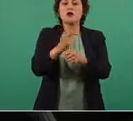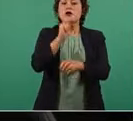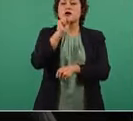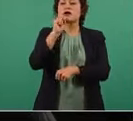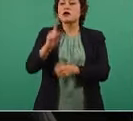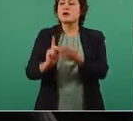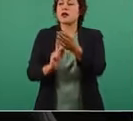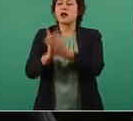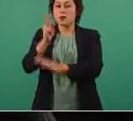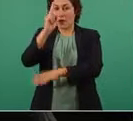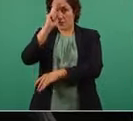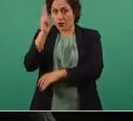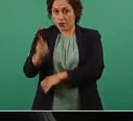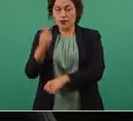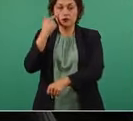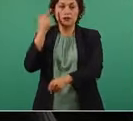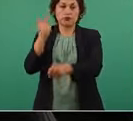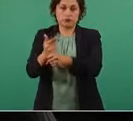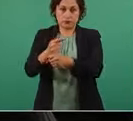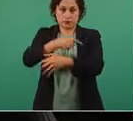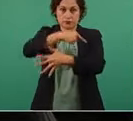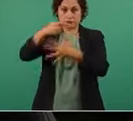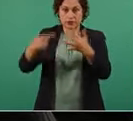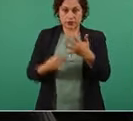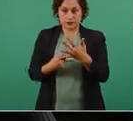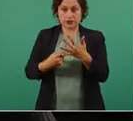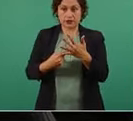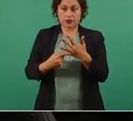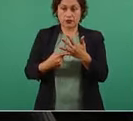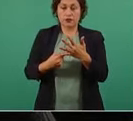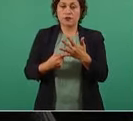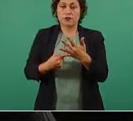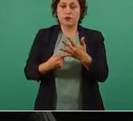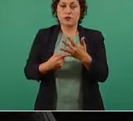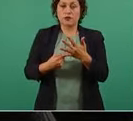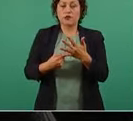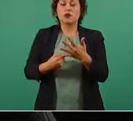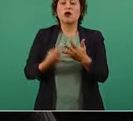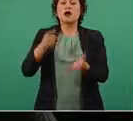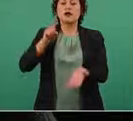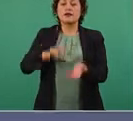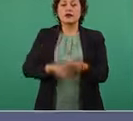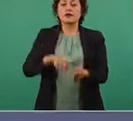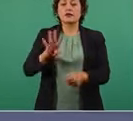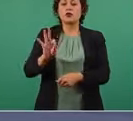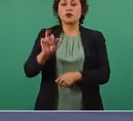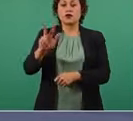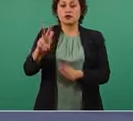estas 5 misiones se está empleando un total de